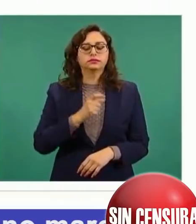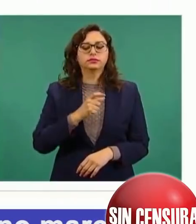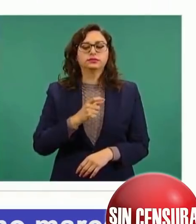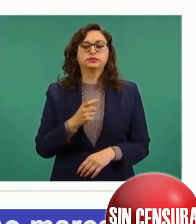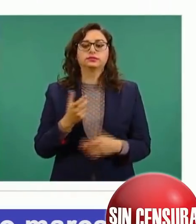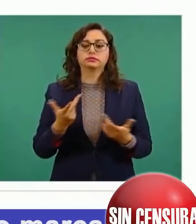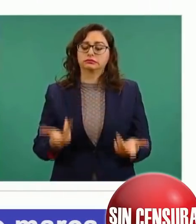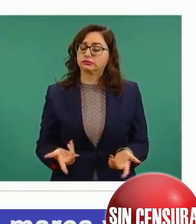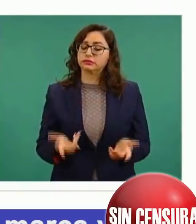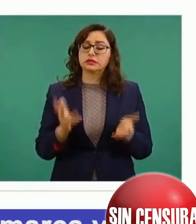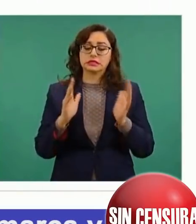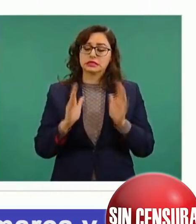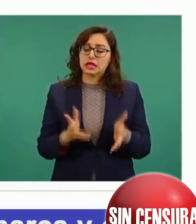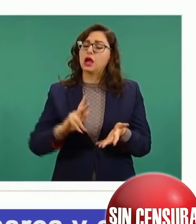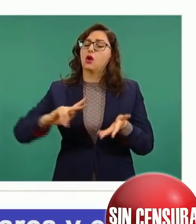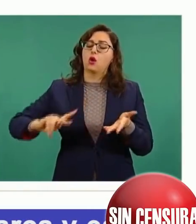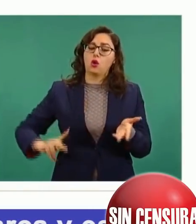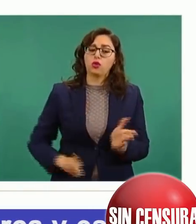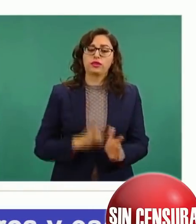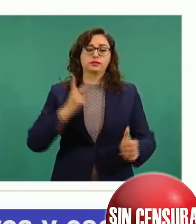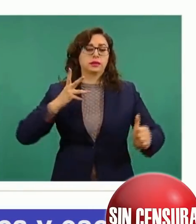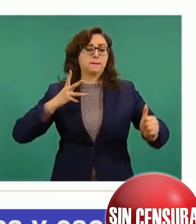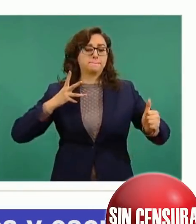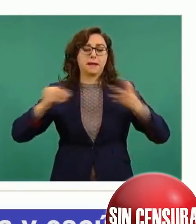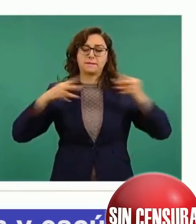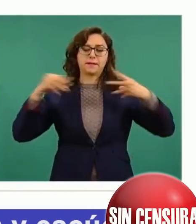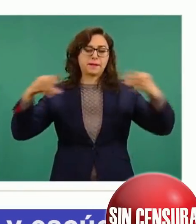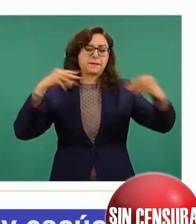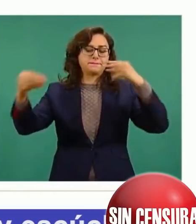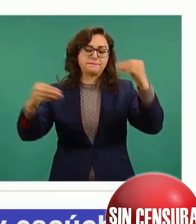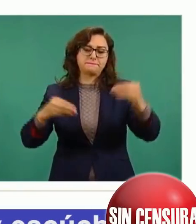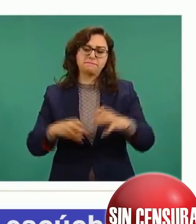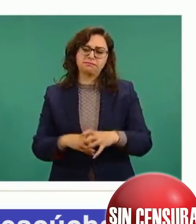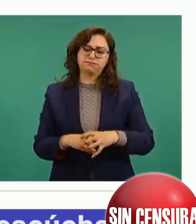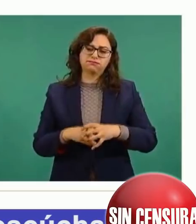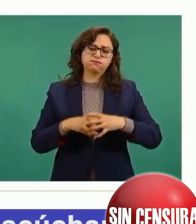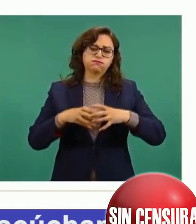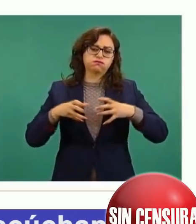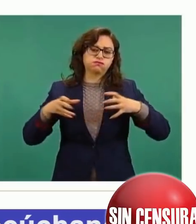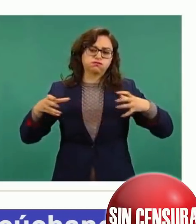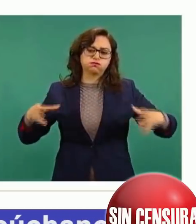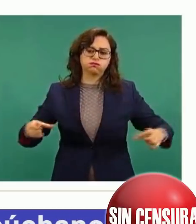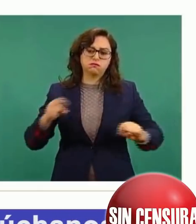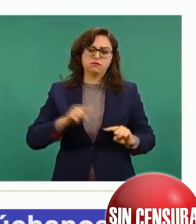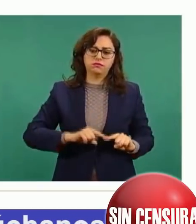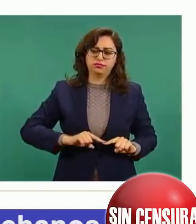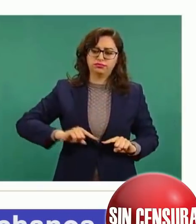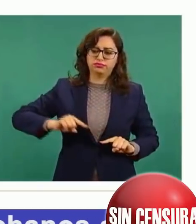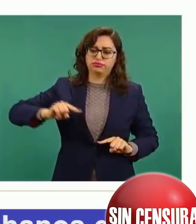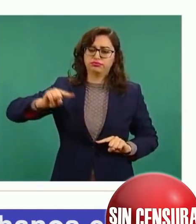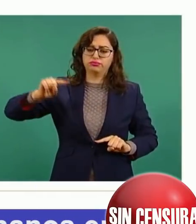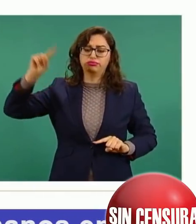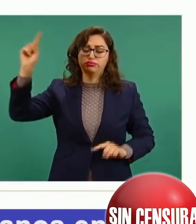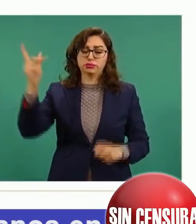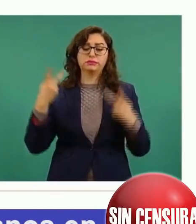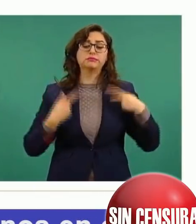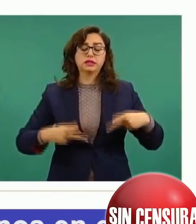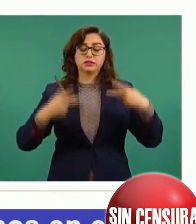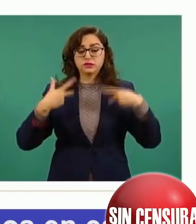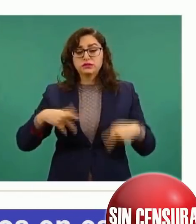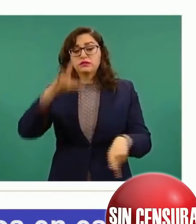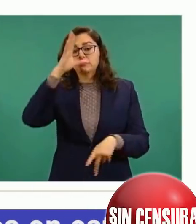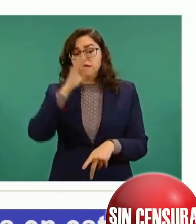ya muy aceleradamente a incrementar el número de casos. Esto impacta en la mortalidad, y en la